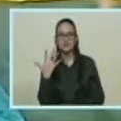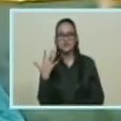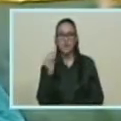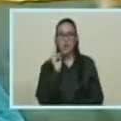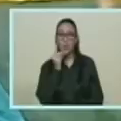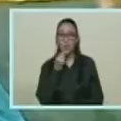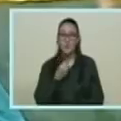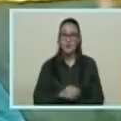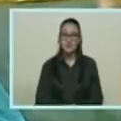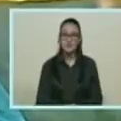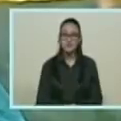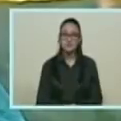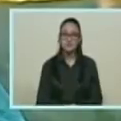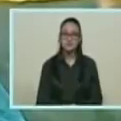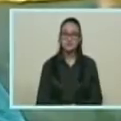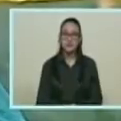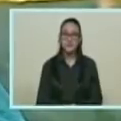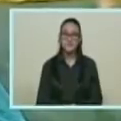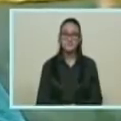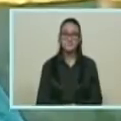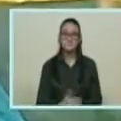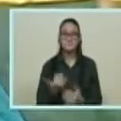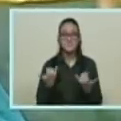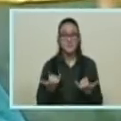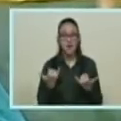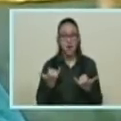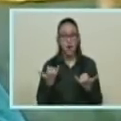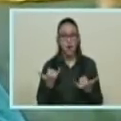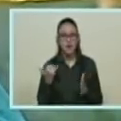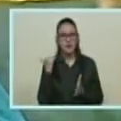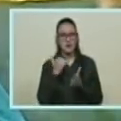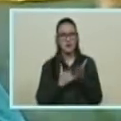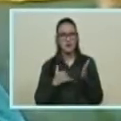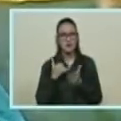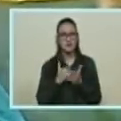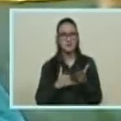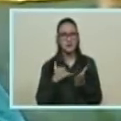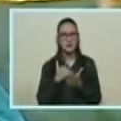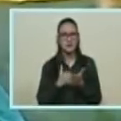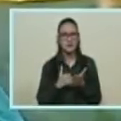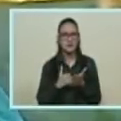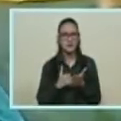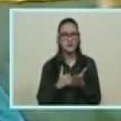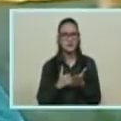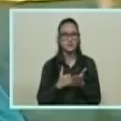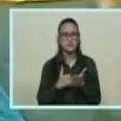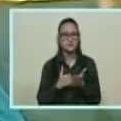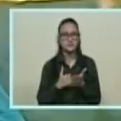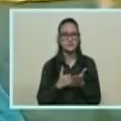266.745 jóvenes. Y hoy están registrados